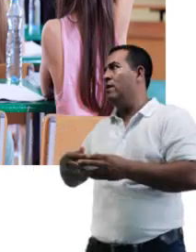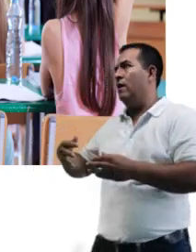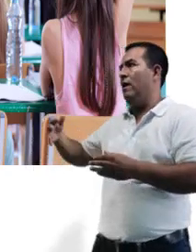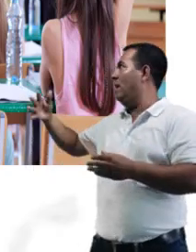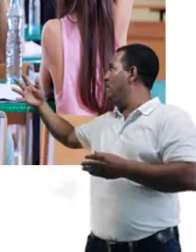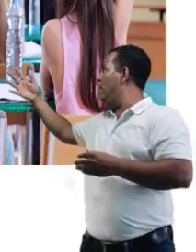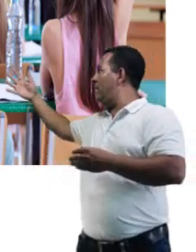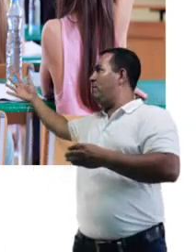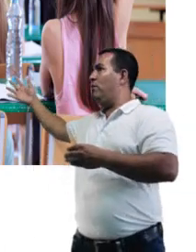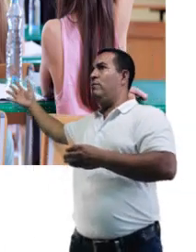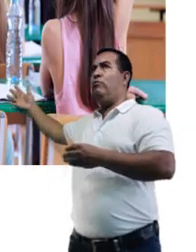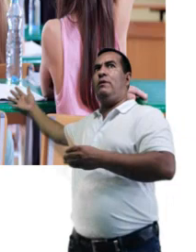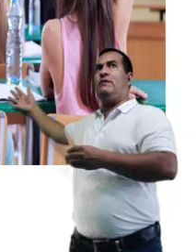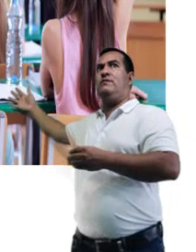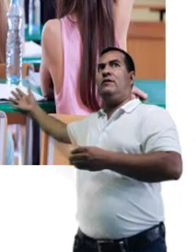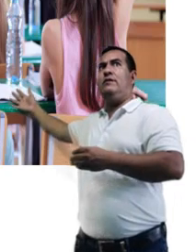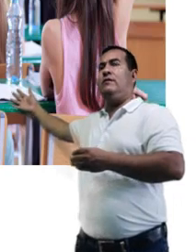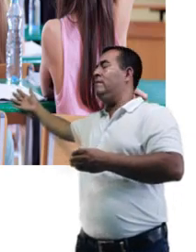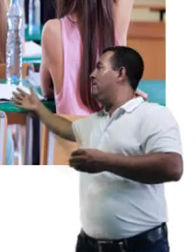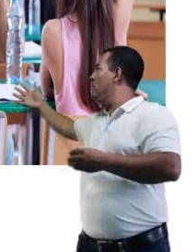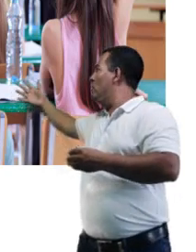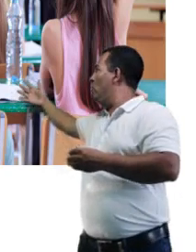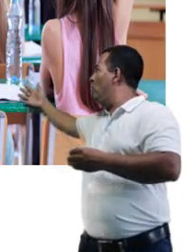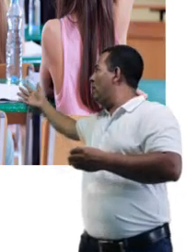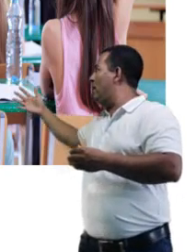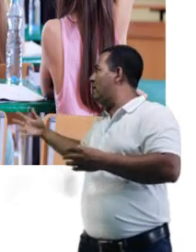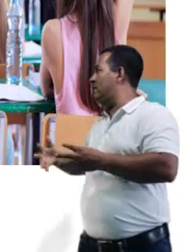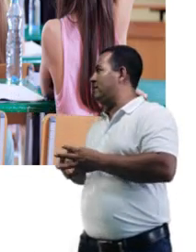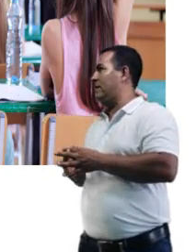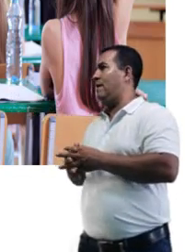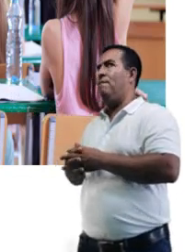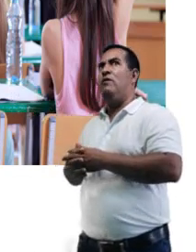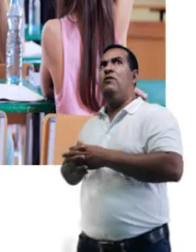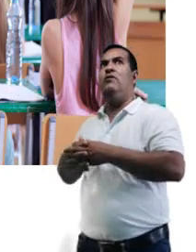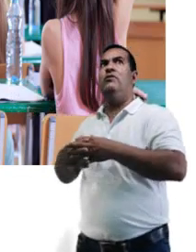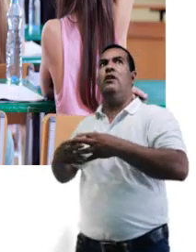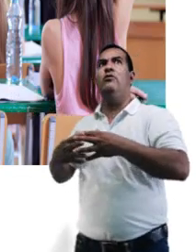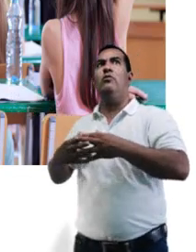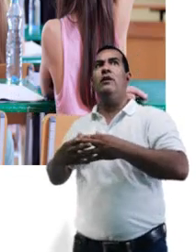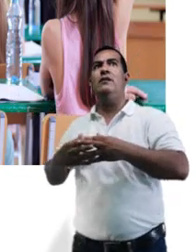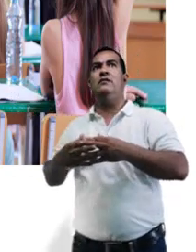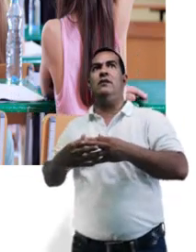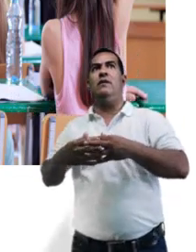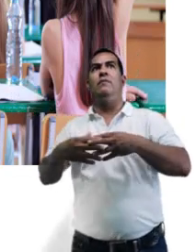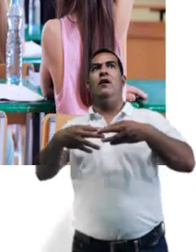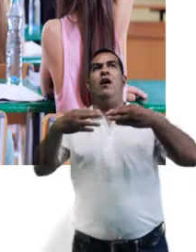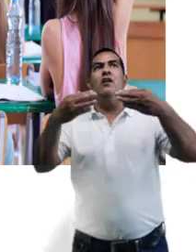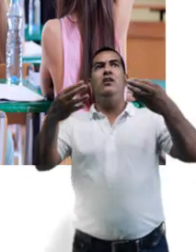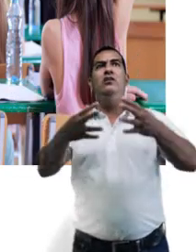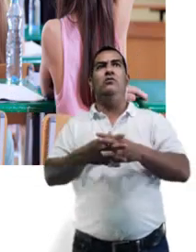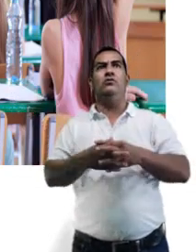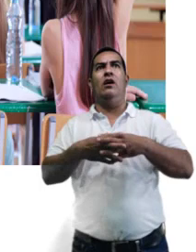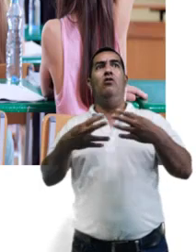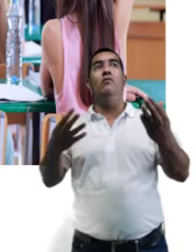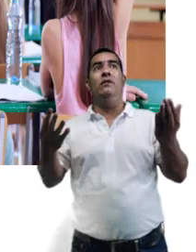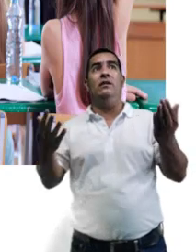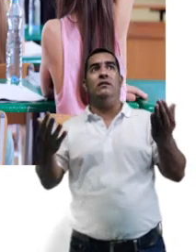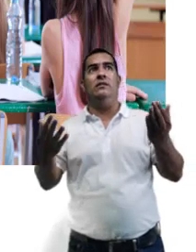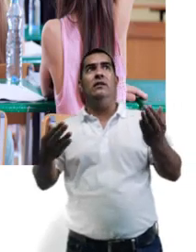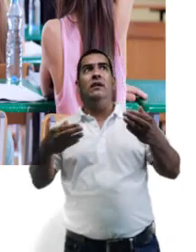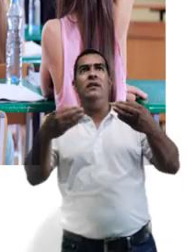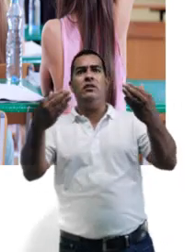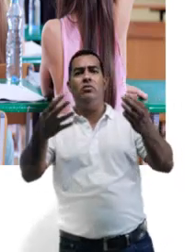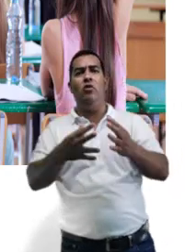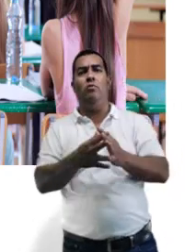estudiando. En la imagen podemos presenciarlo, una maestra dando clase a niños, a